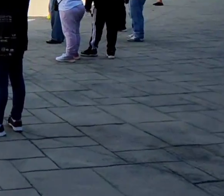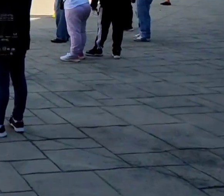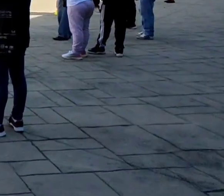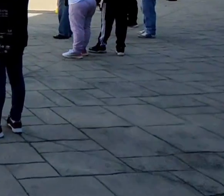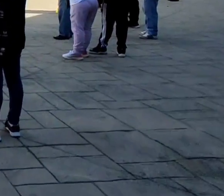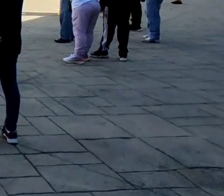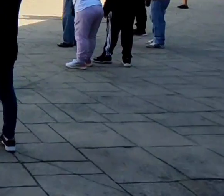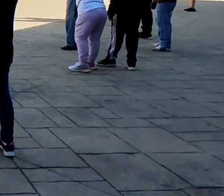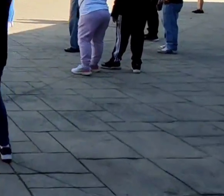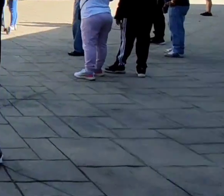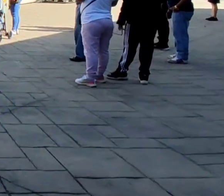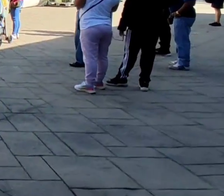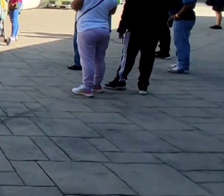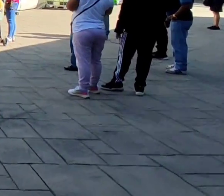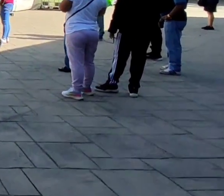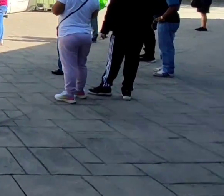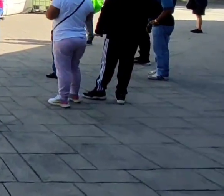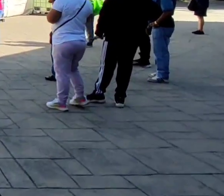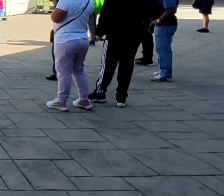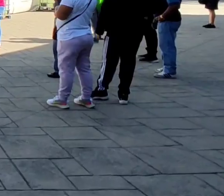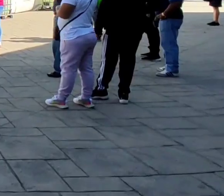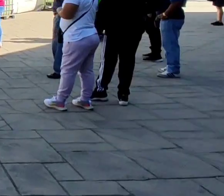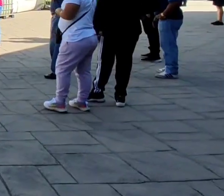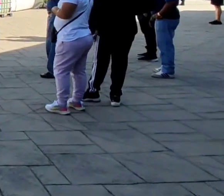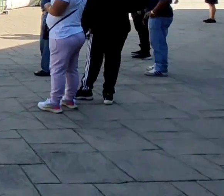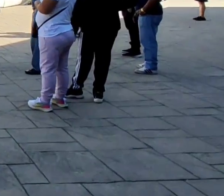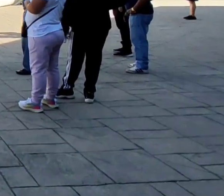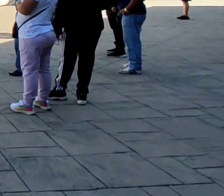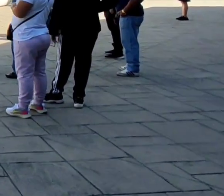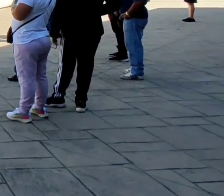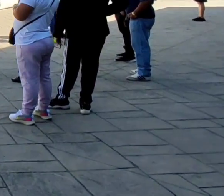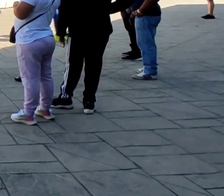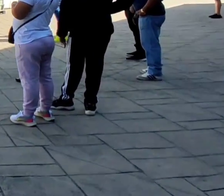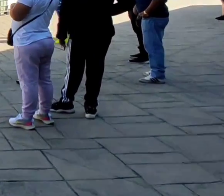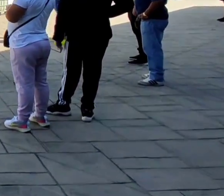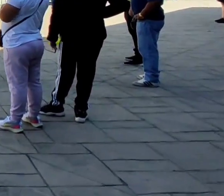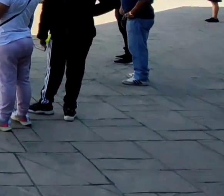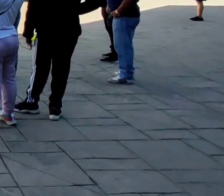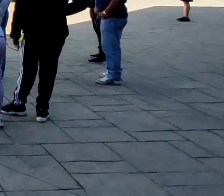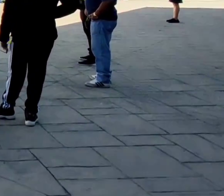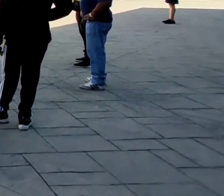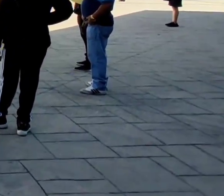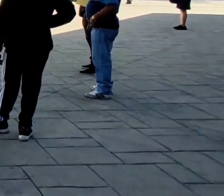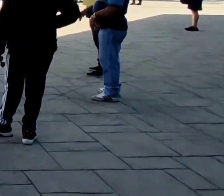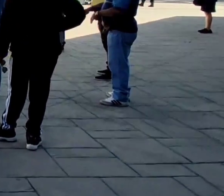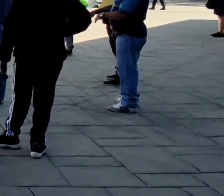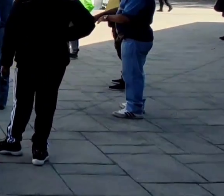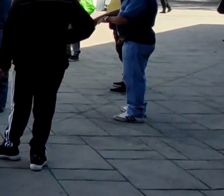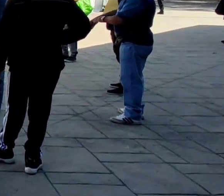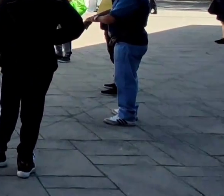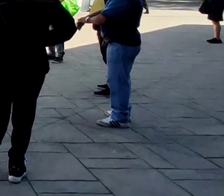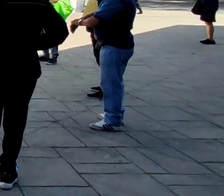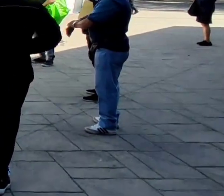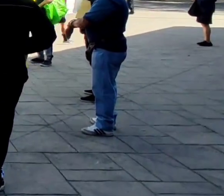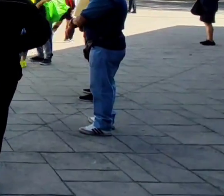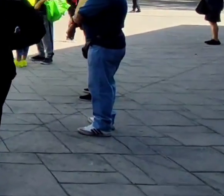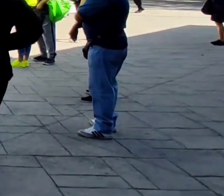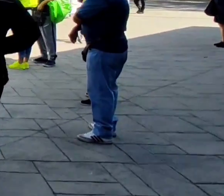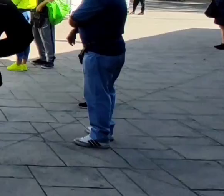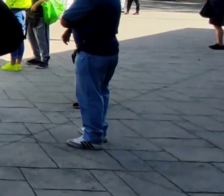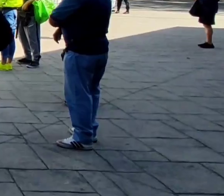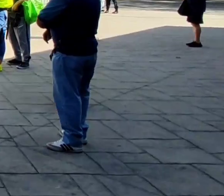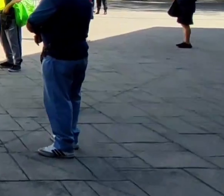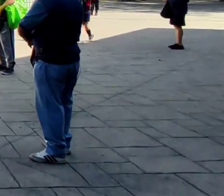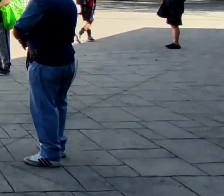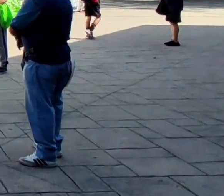de 65 y más. Señores, ¿tienen alguna duda? Pónmela en la cajita de los comentarios. A continuación